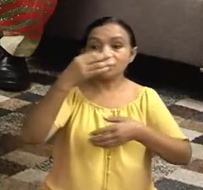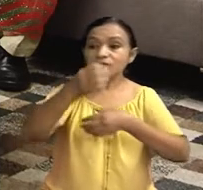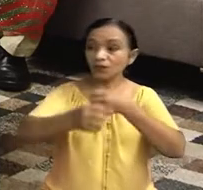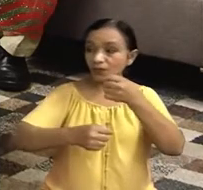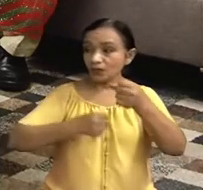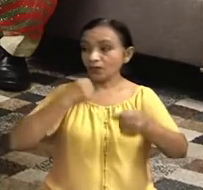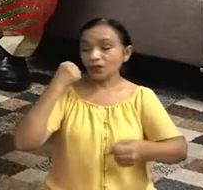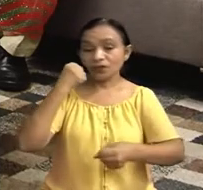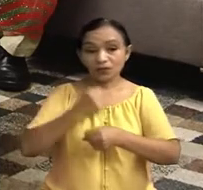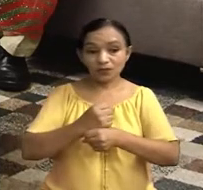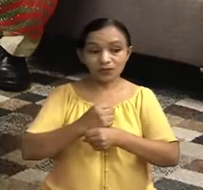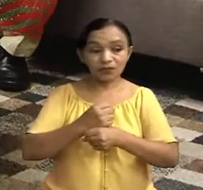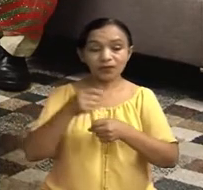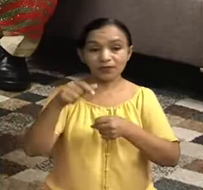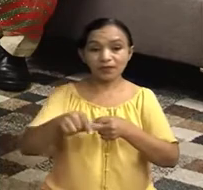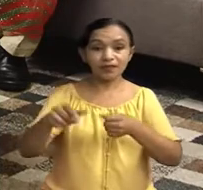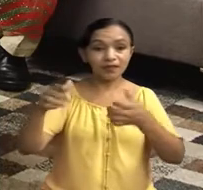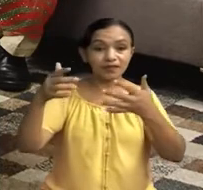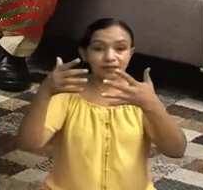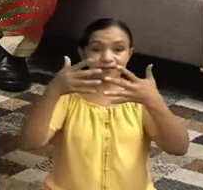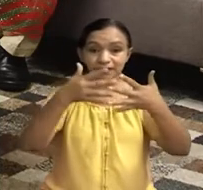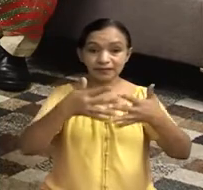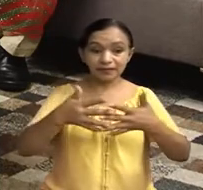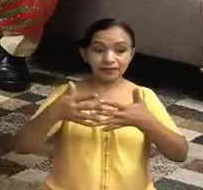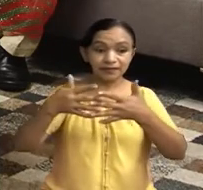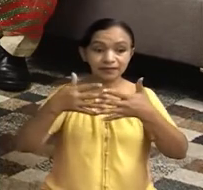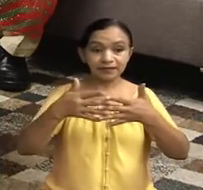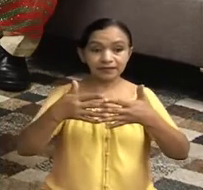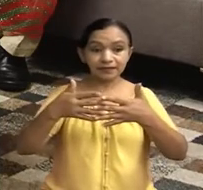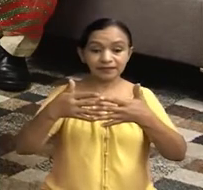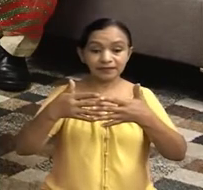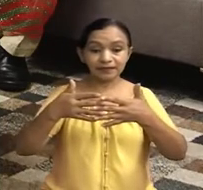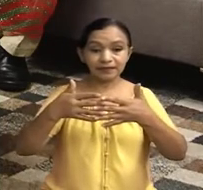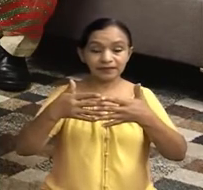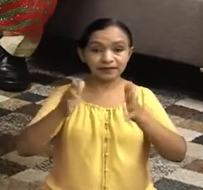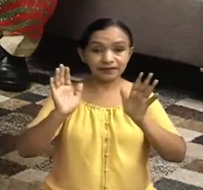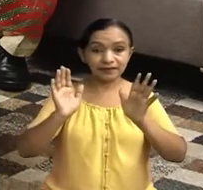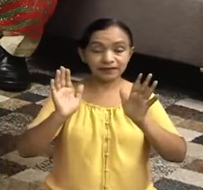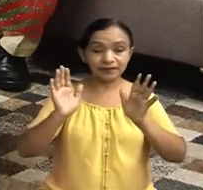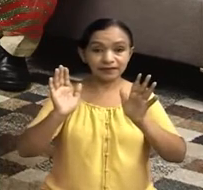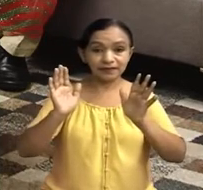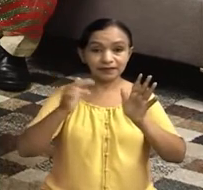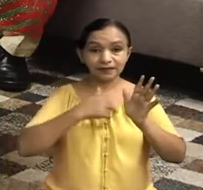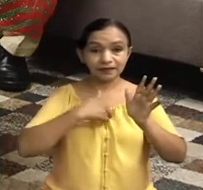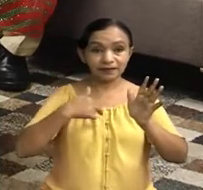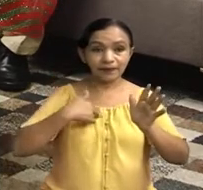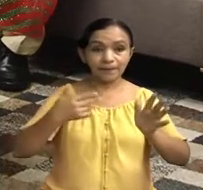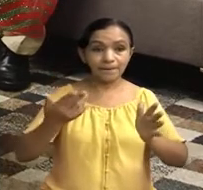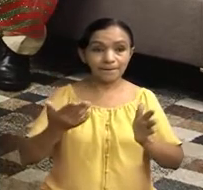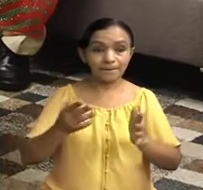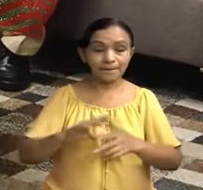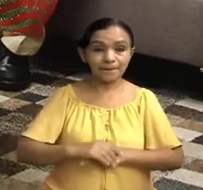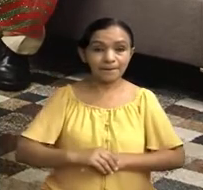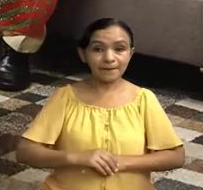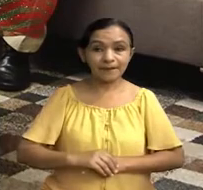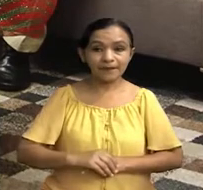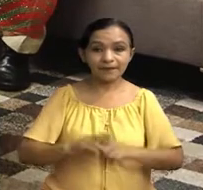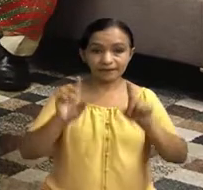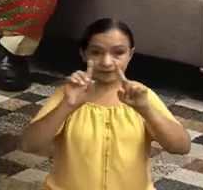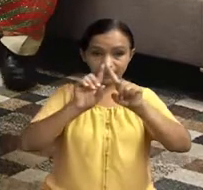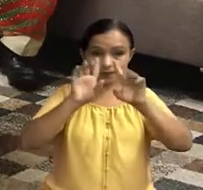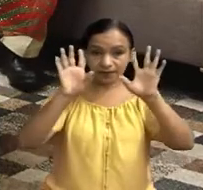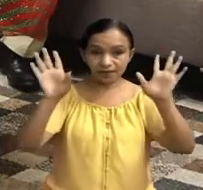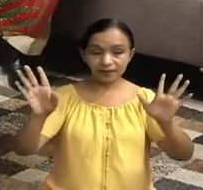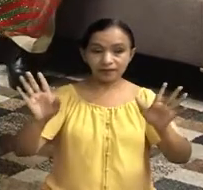en lo siguiente, de parte del imperialismo norteamericano y esa ultraderecha y esos pequeños grupos ya reducido. Claro, entonces ahí lo